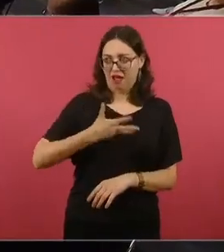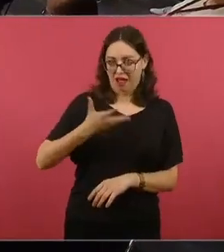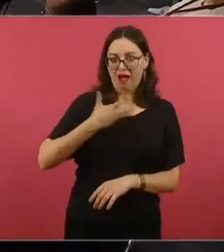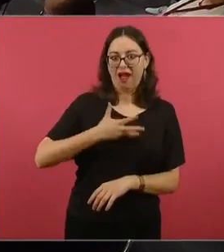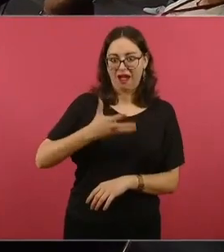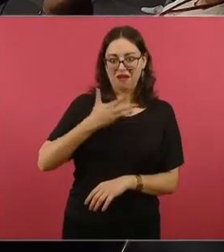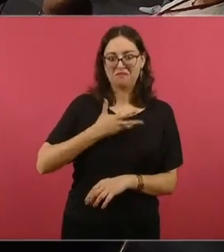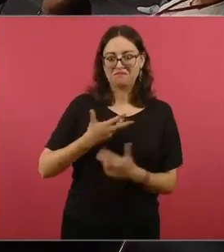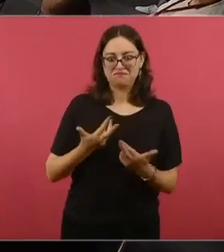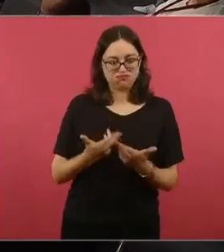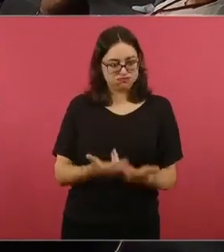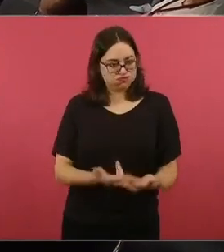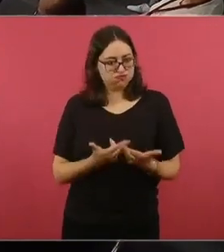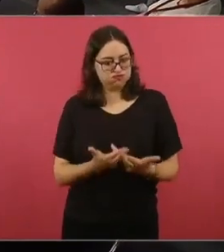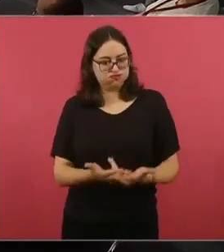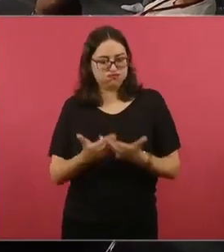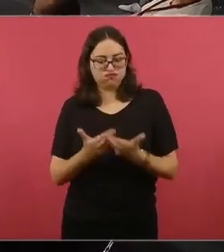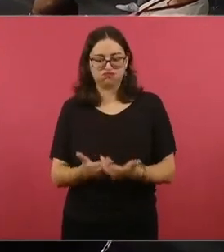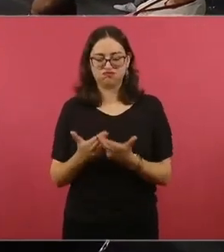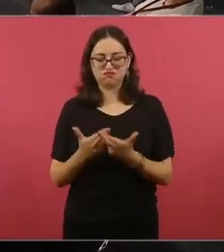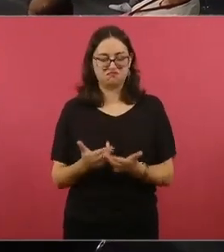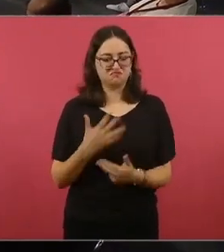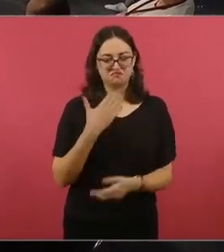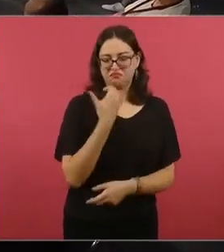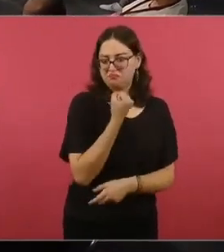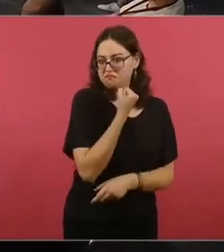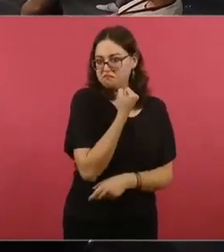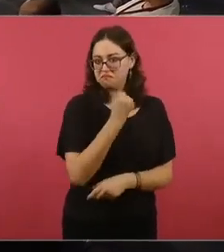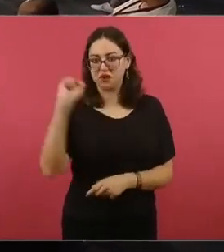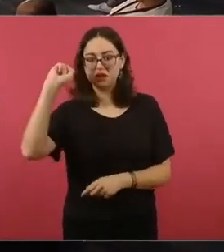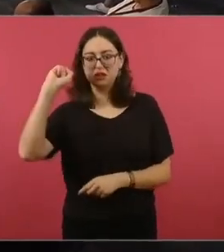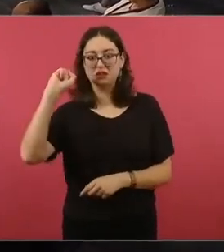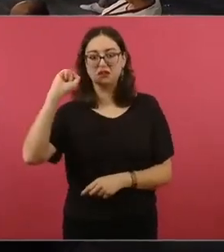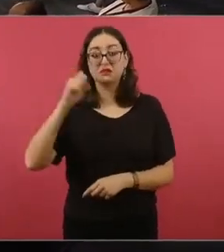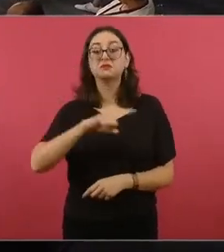y de manera irresponsable la dejaron caer.